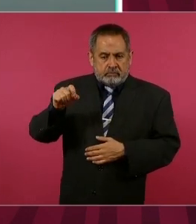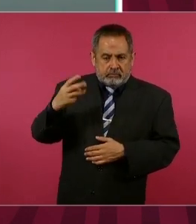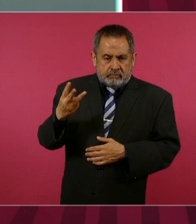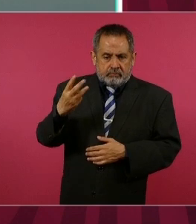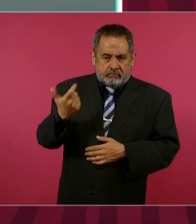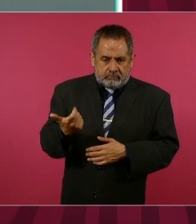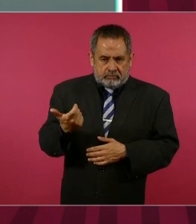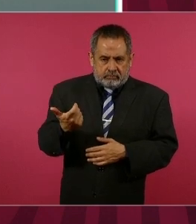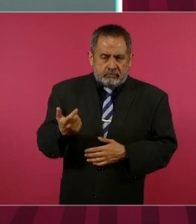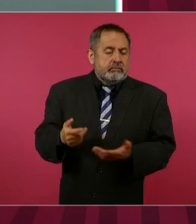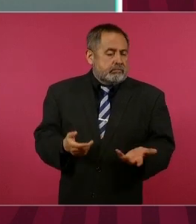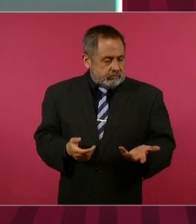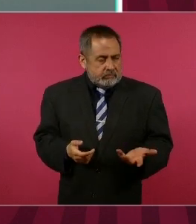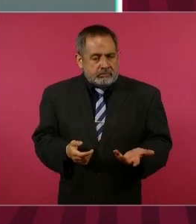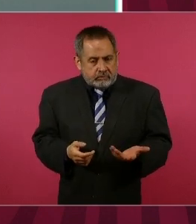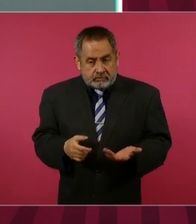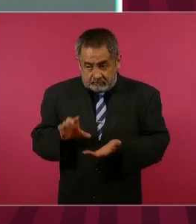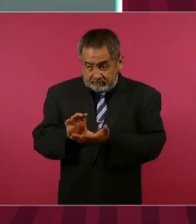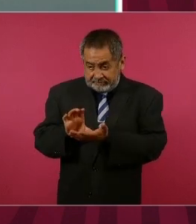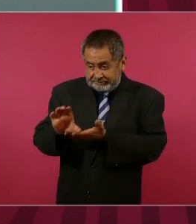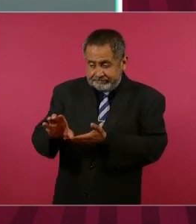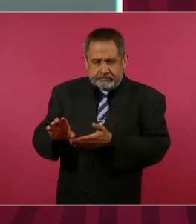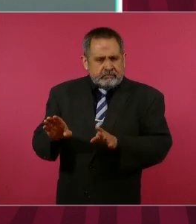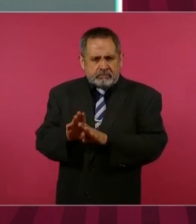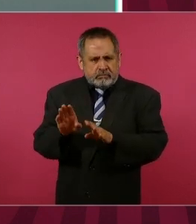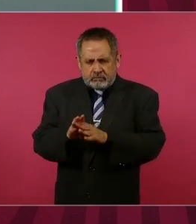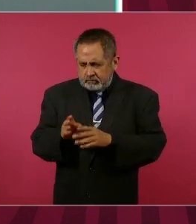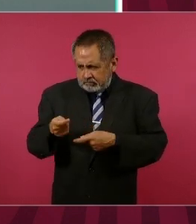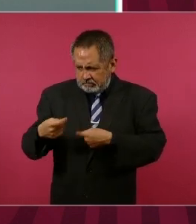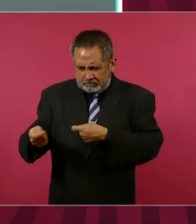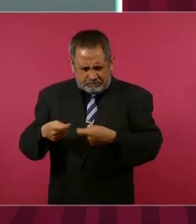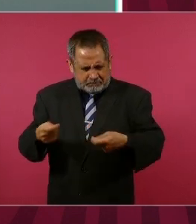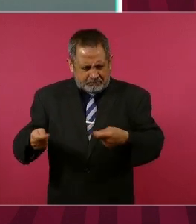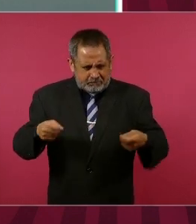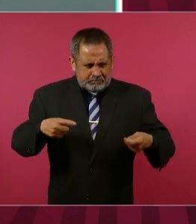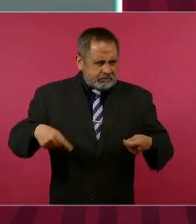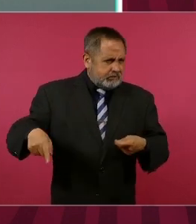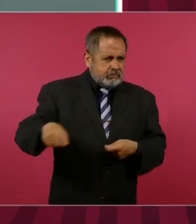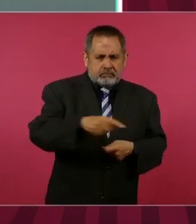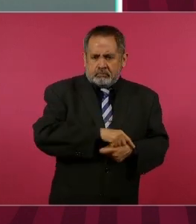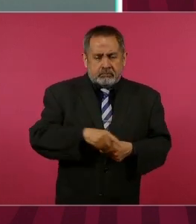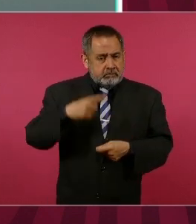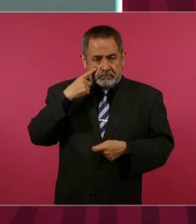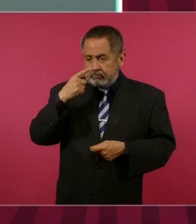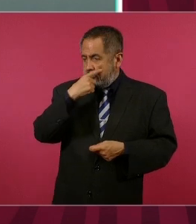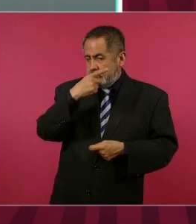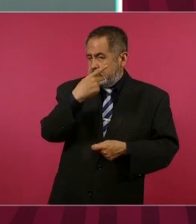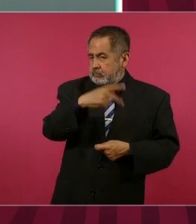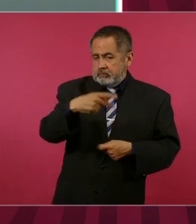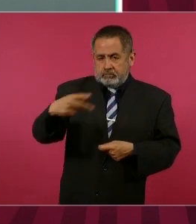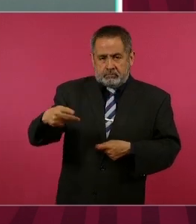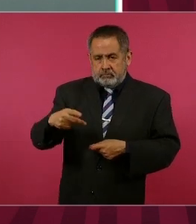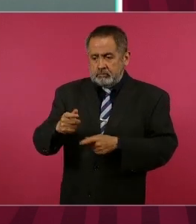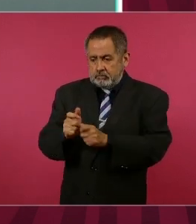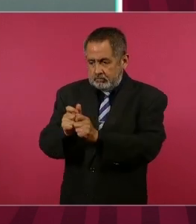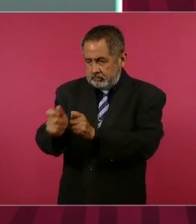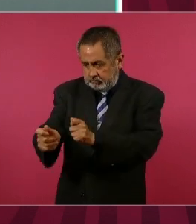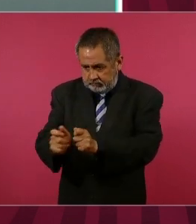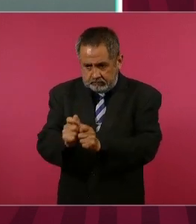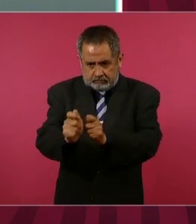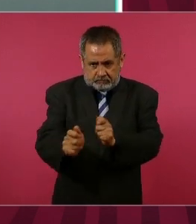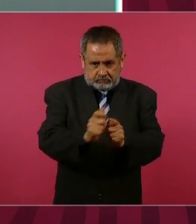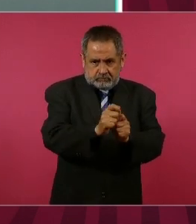88.921.323 pesos, cuyos recursos serán aplicados por los propios ciudadanos para